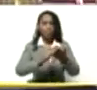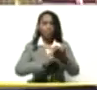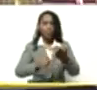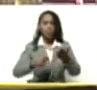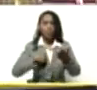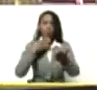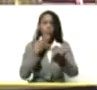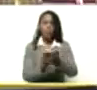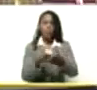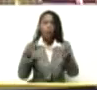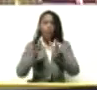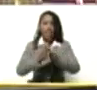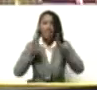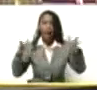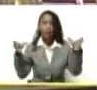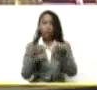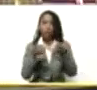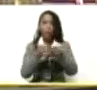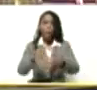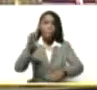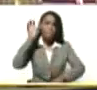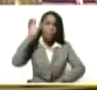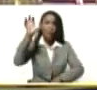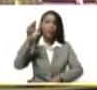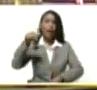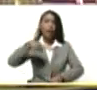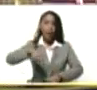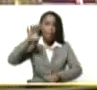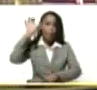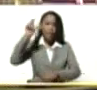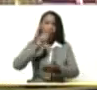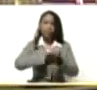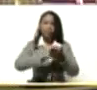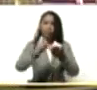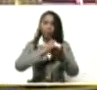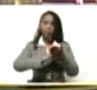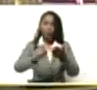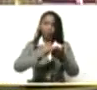pido al gran polo patriótico y al país tomar nota.